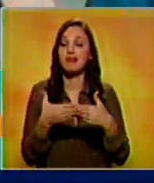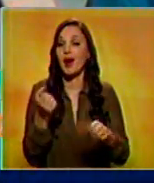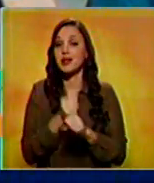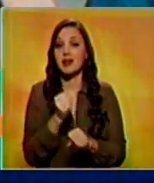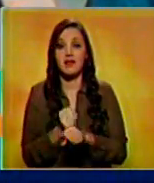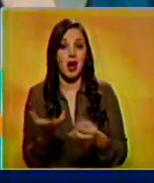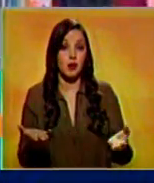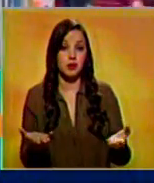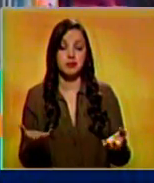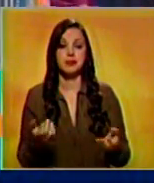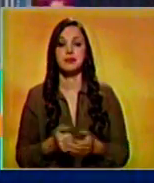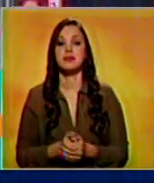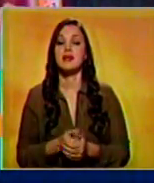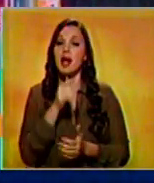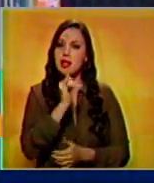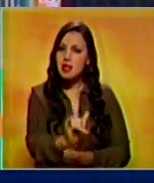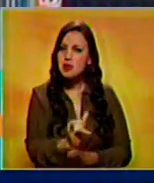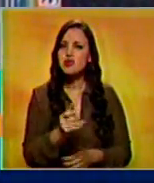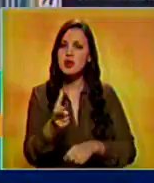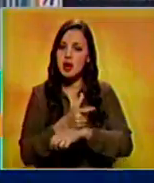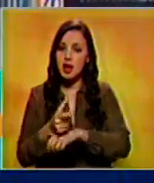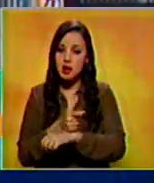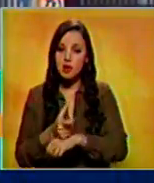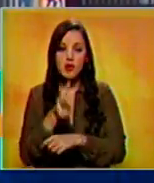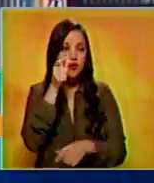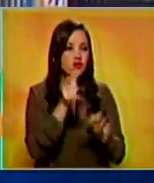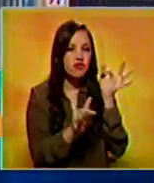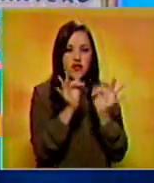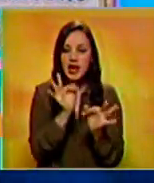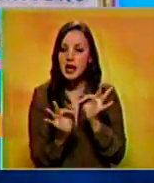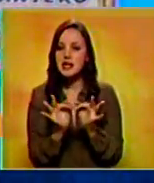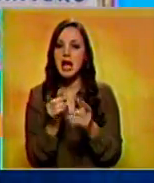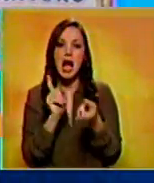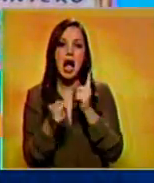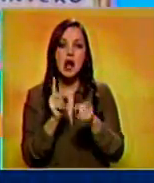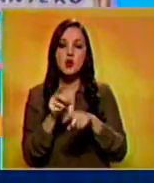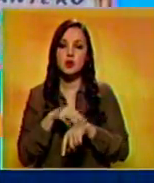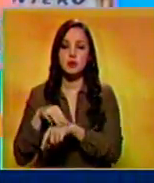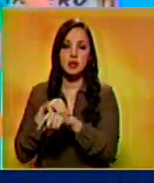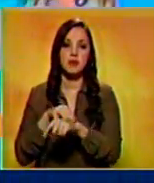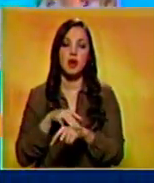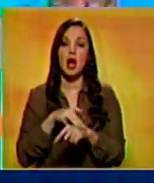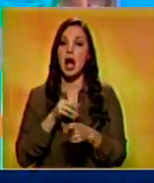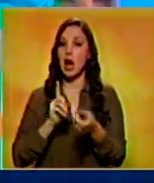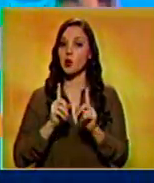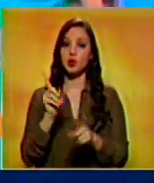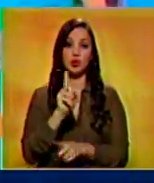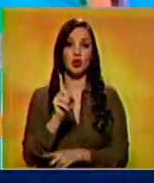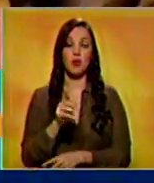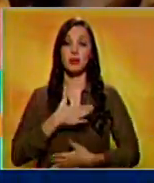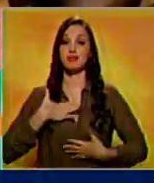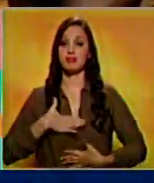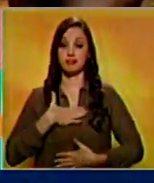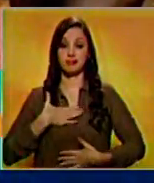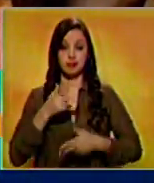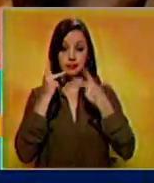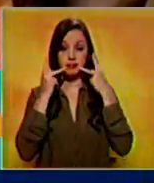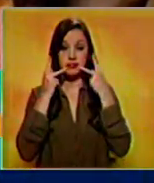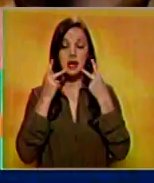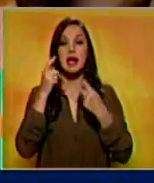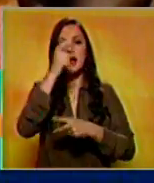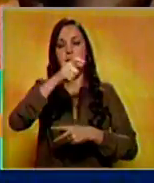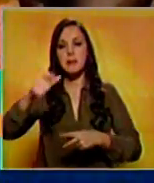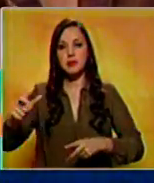actividades comerciales. Denuncian que el gobierno fiscaliza en algunos municipios y en otros no por complacencia política. Productores agropecuarios